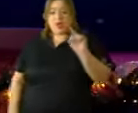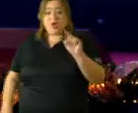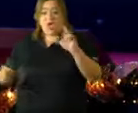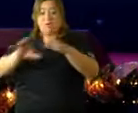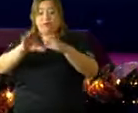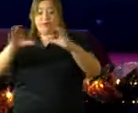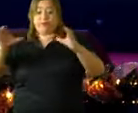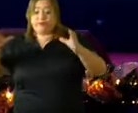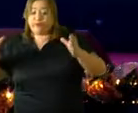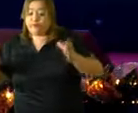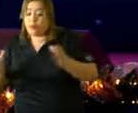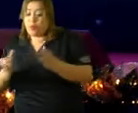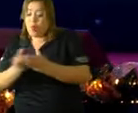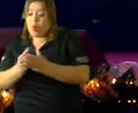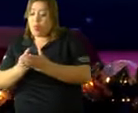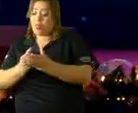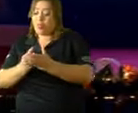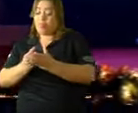mundo pasa y sus deseos.